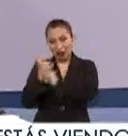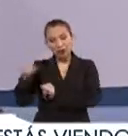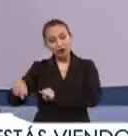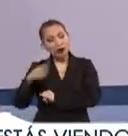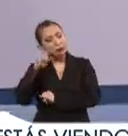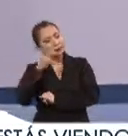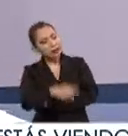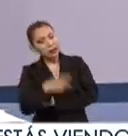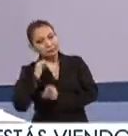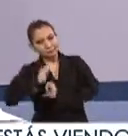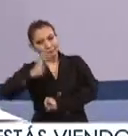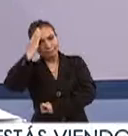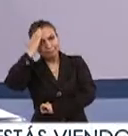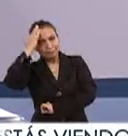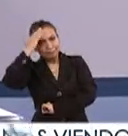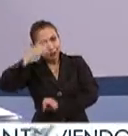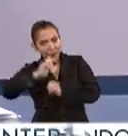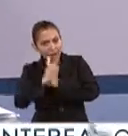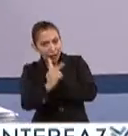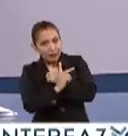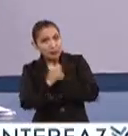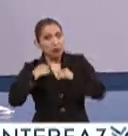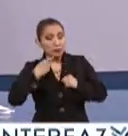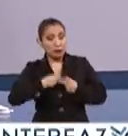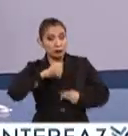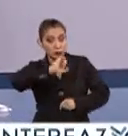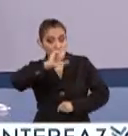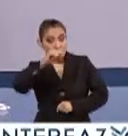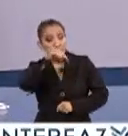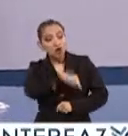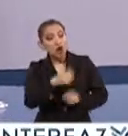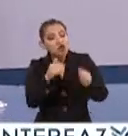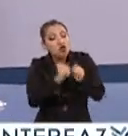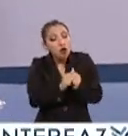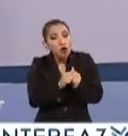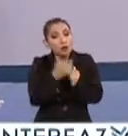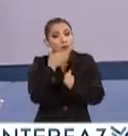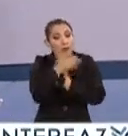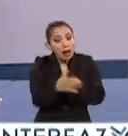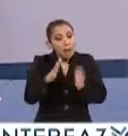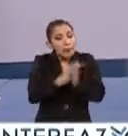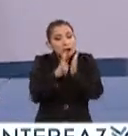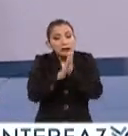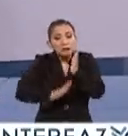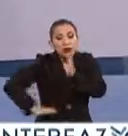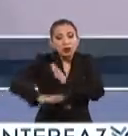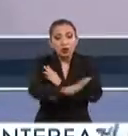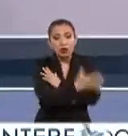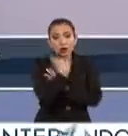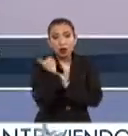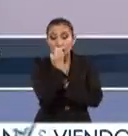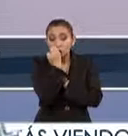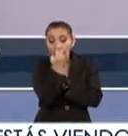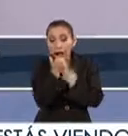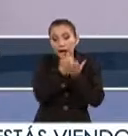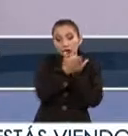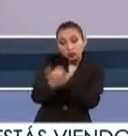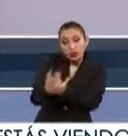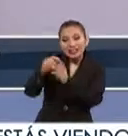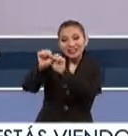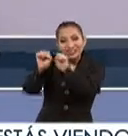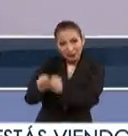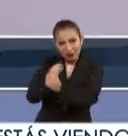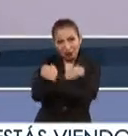internacionales, de los dirigentes nacionales y de los especialistas de que solo mediante una activa participación de la escuela y de diferentes